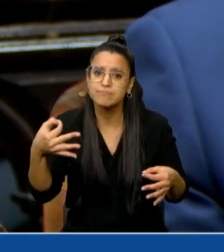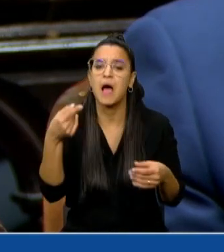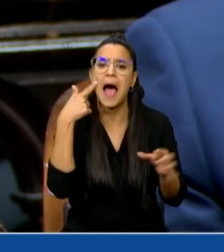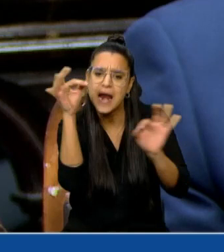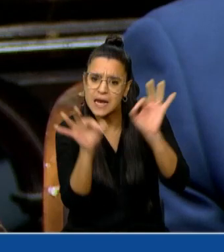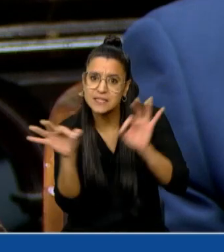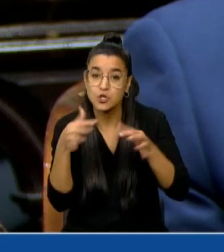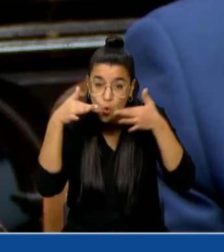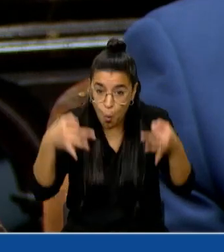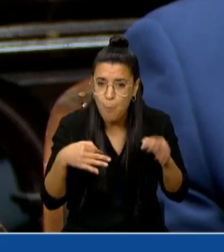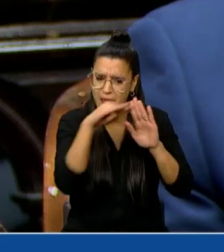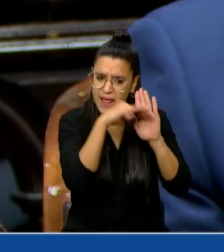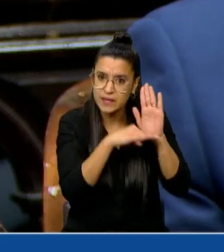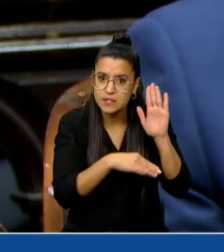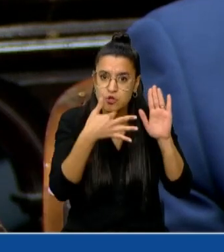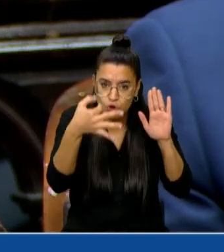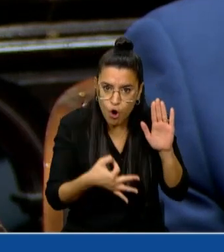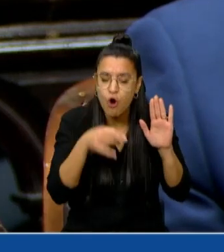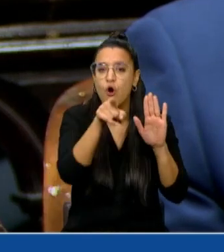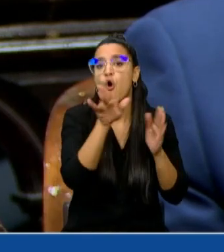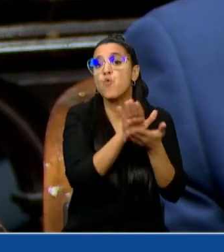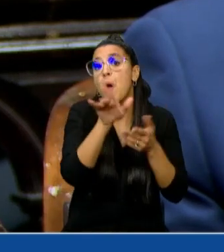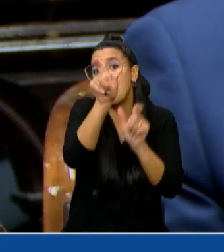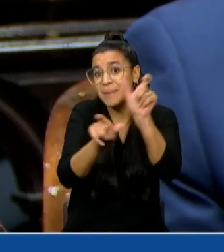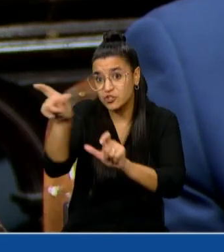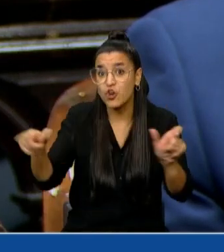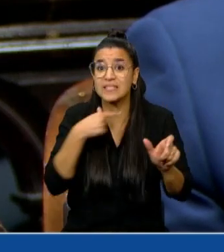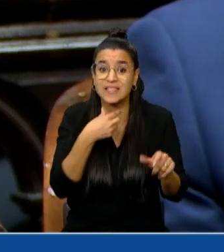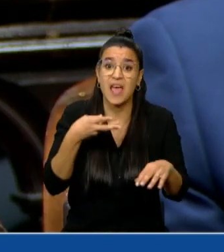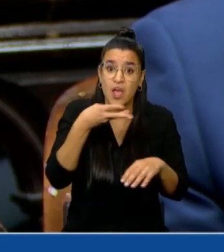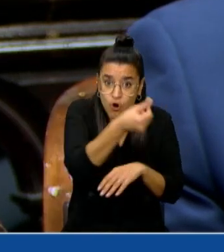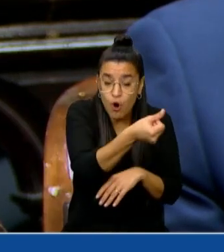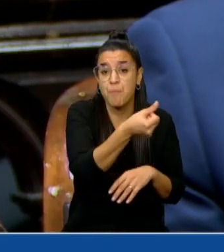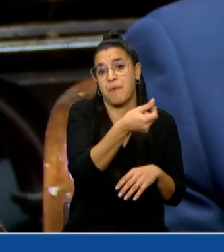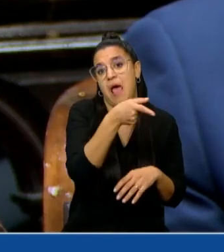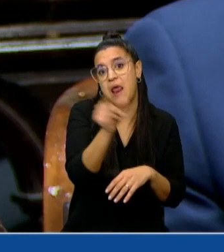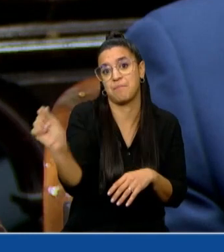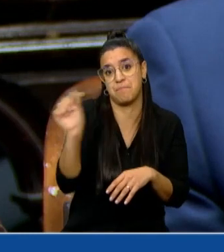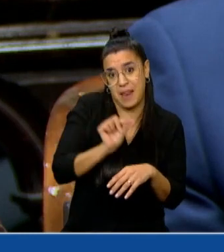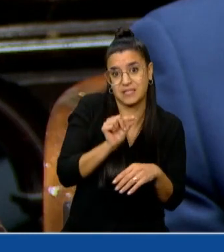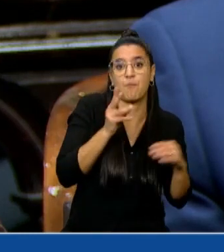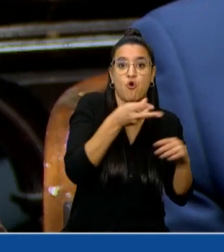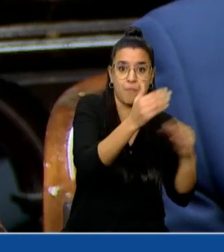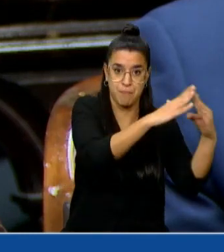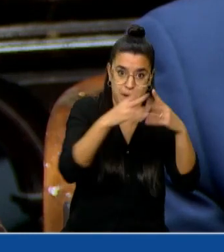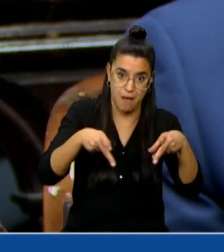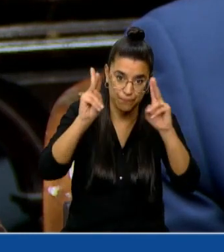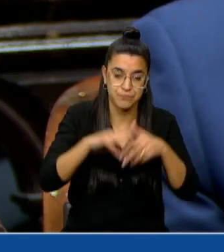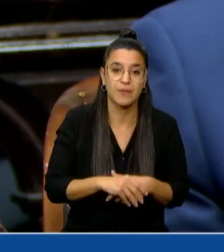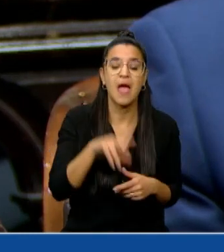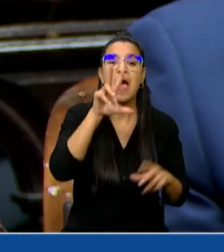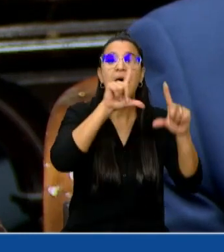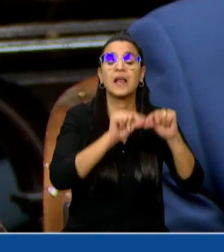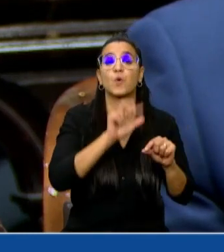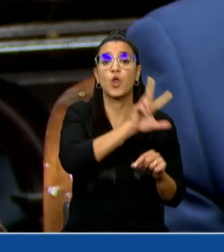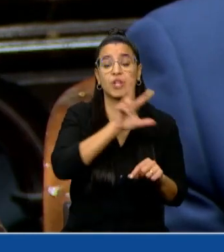el cumplimiento de los requisitos de los nuevos interesados en acceder a dicha operatoria. El artículo 33